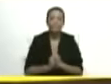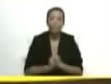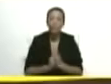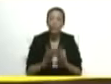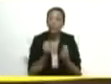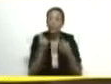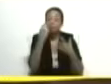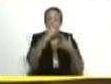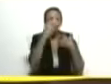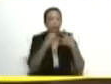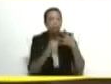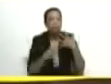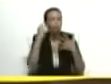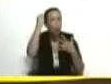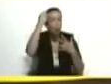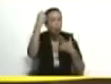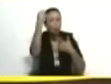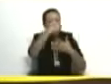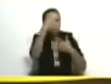tantas cosas.